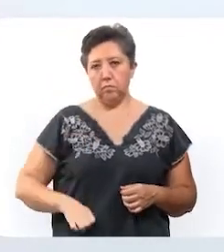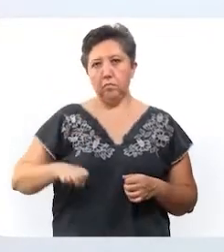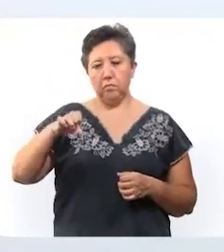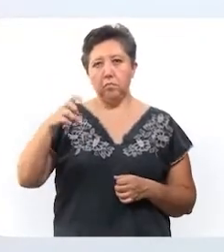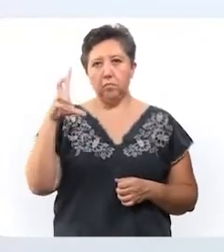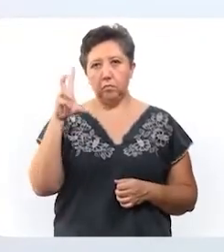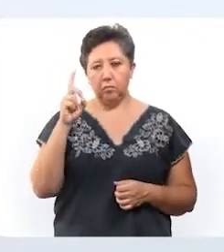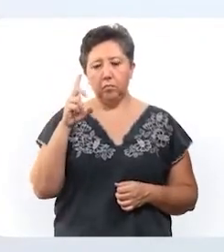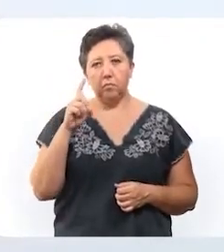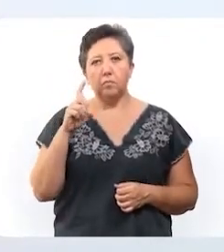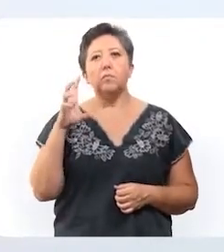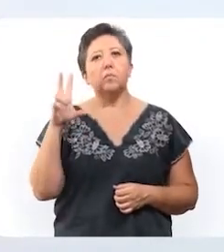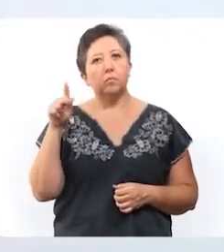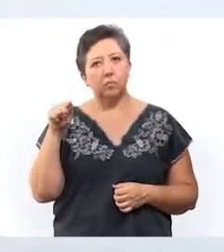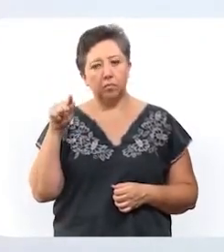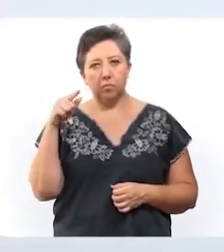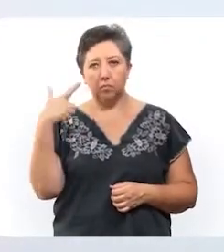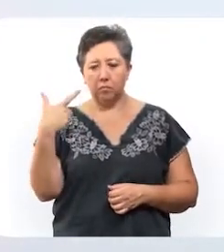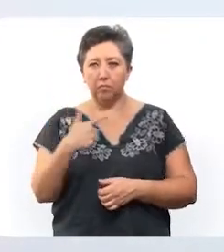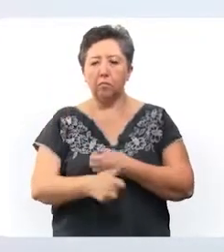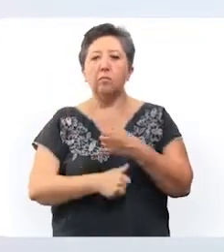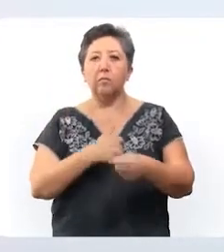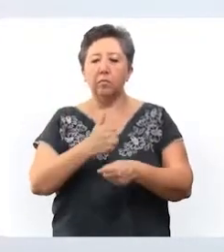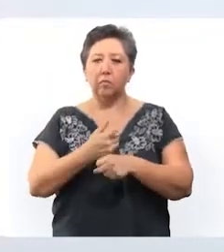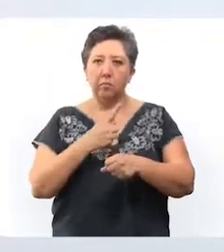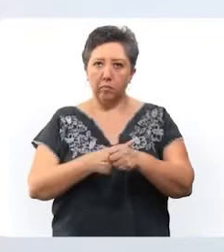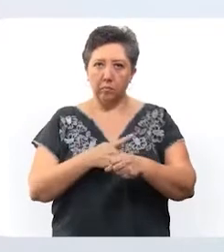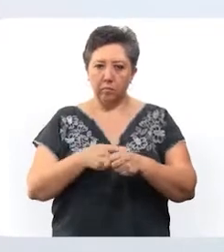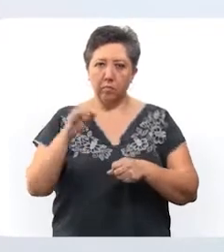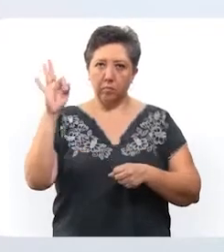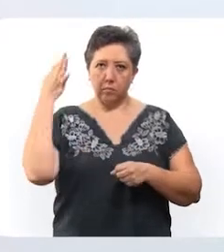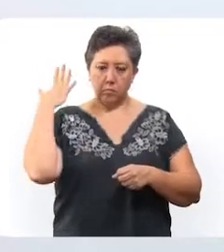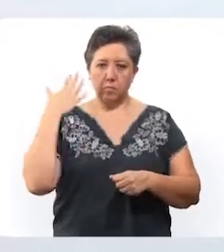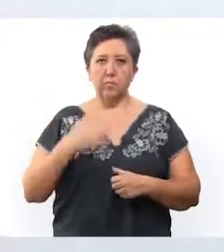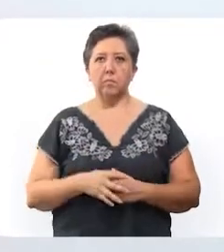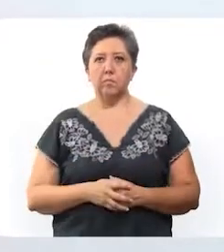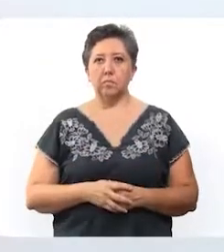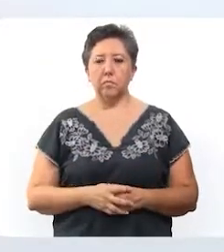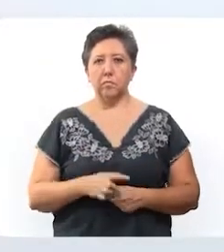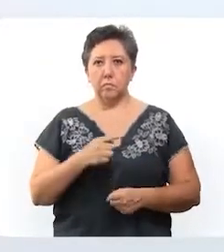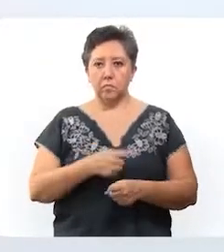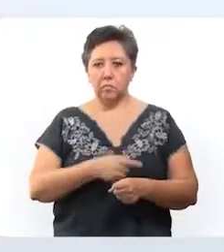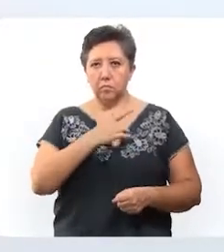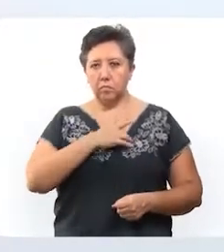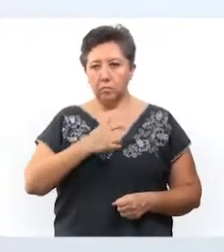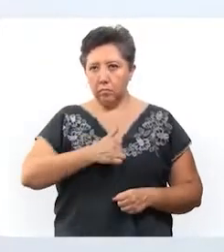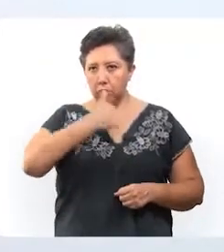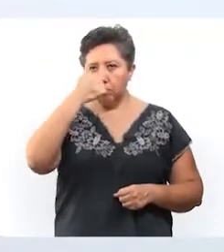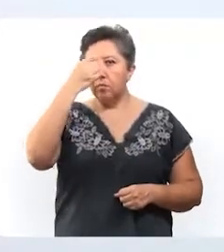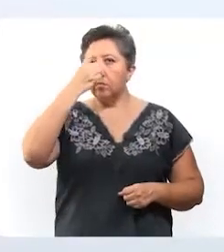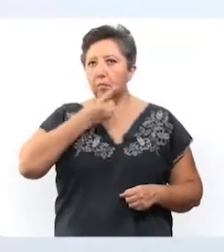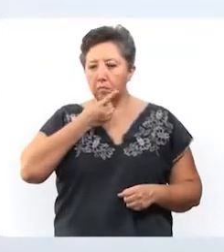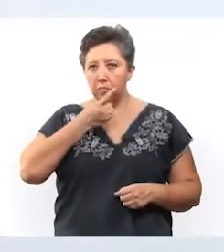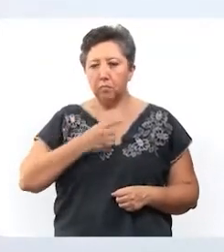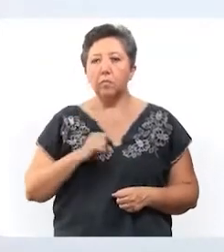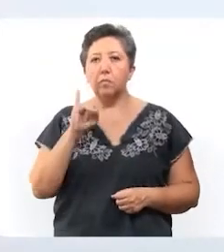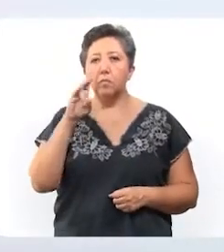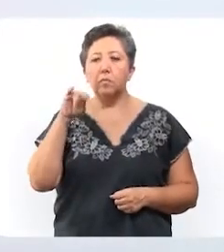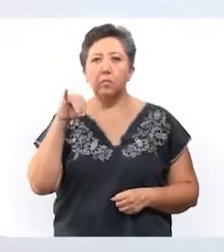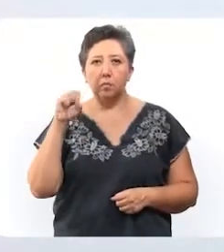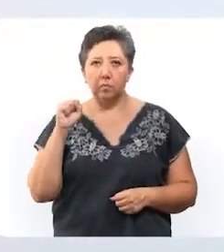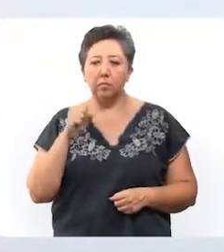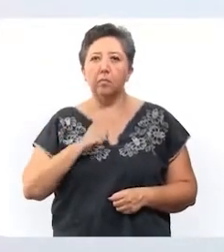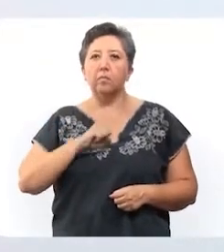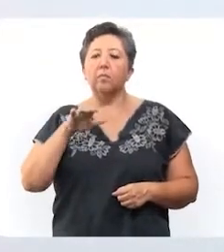rango de edad de 30 a 77 años. Sus principales enfermedades fueron hipertensión arterial, diabetes,